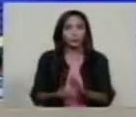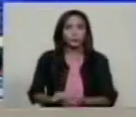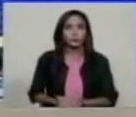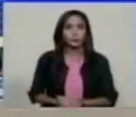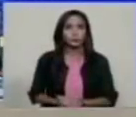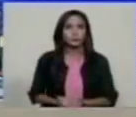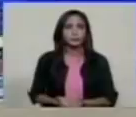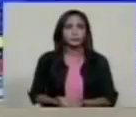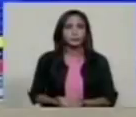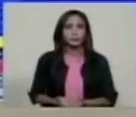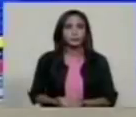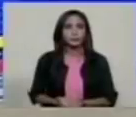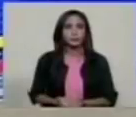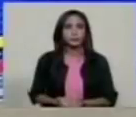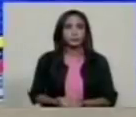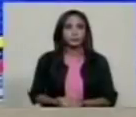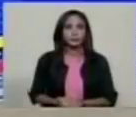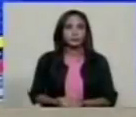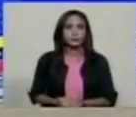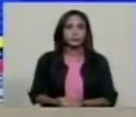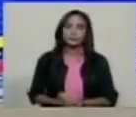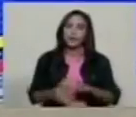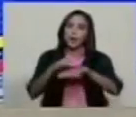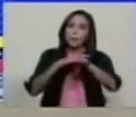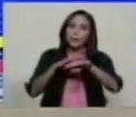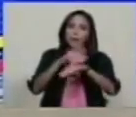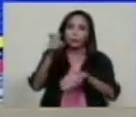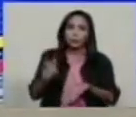Comercio, Yomana Kotech.